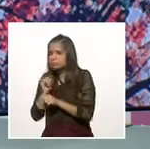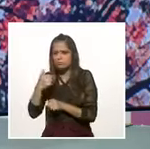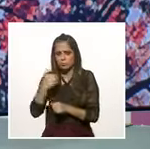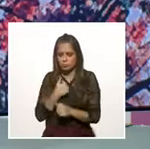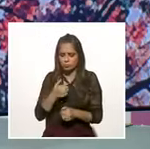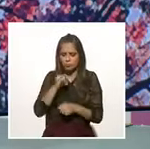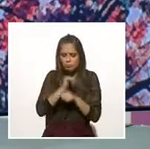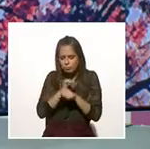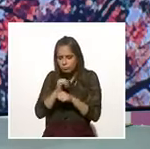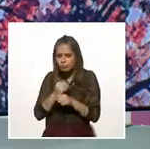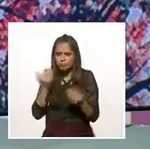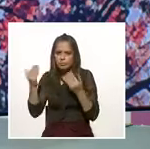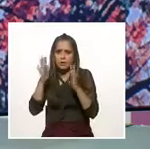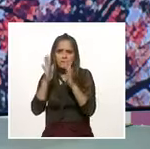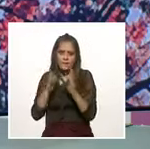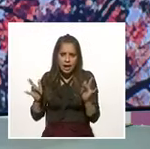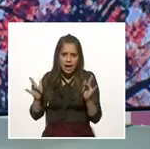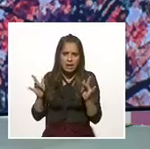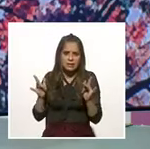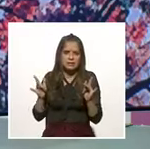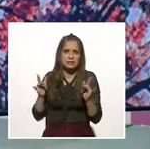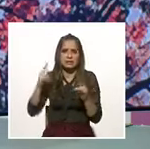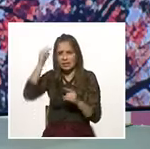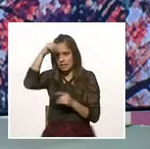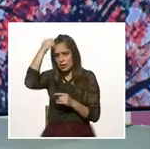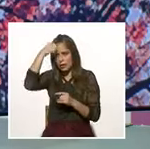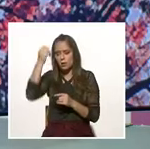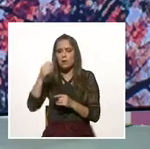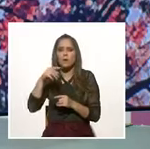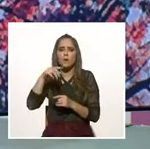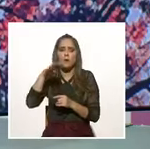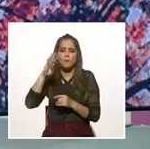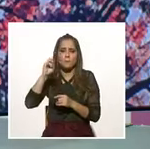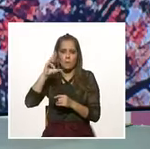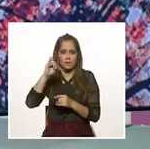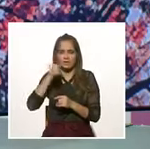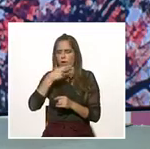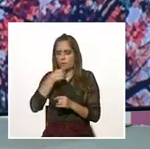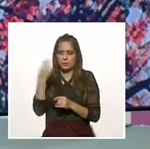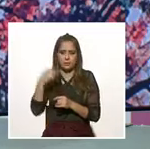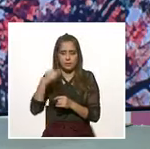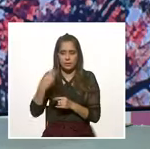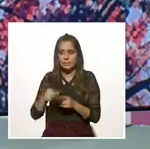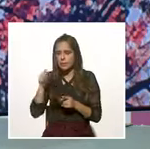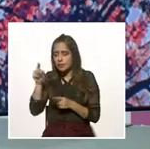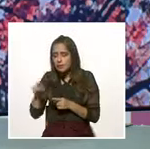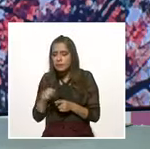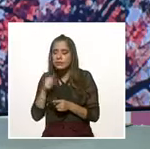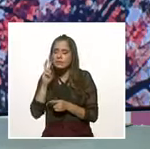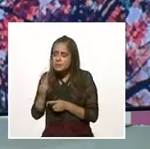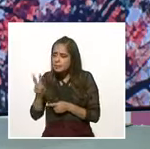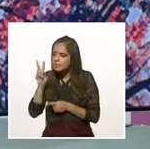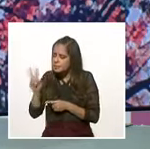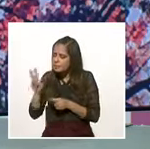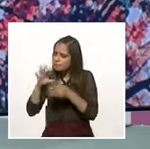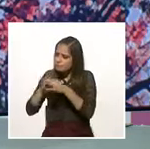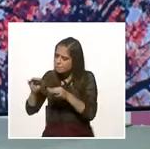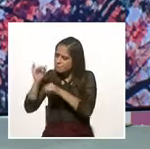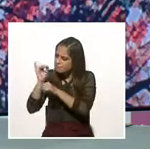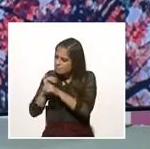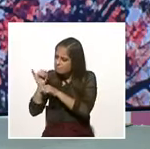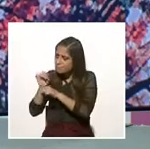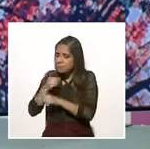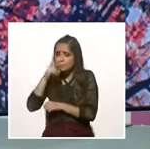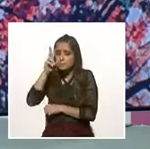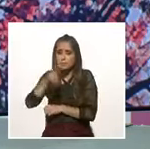estudios realizados en Francia con el gran teórico Boris Cyrulnika. Pero no hay mejor ejemplo de resiliencia comunitaria